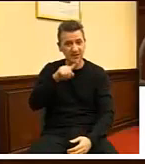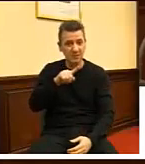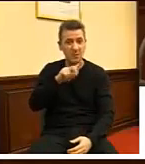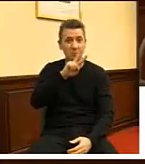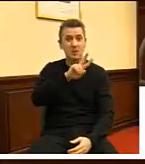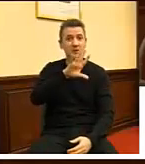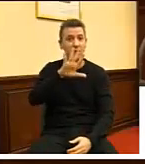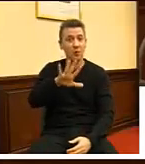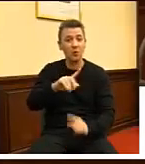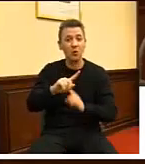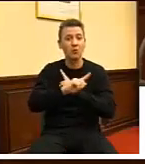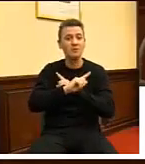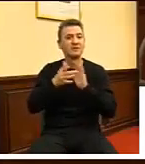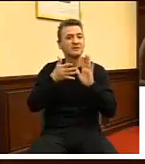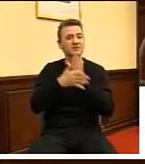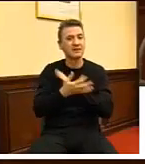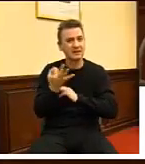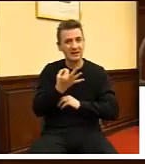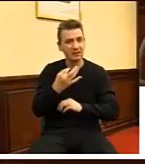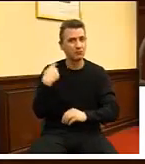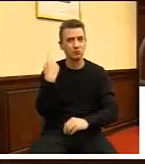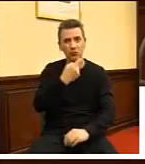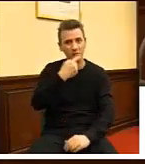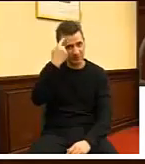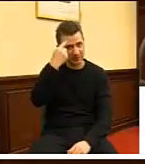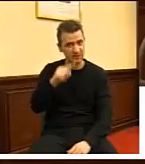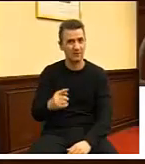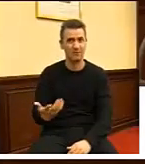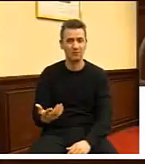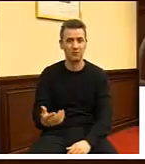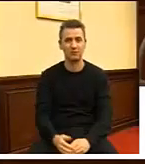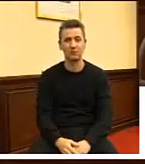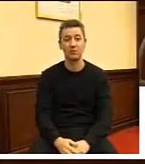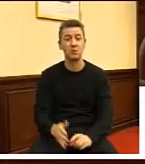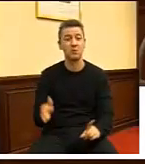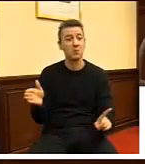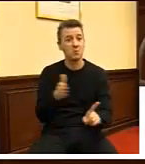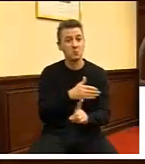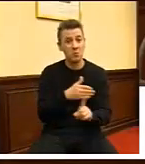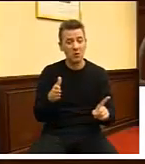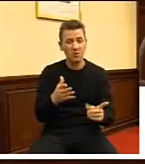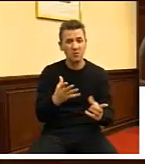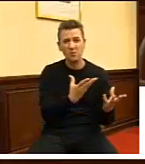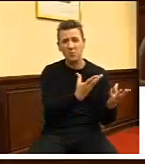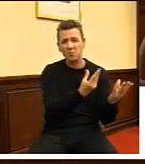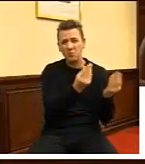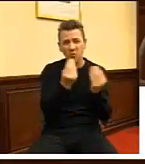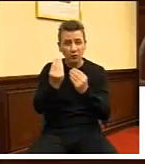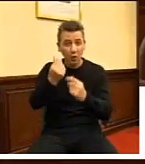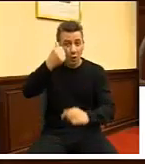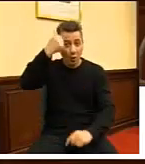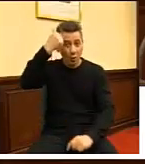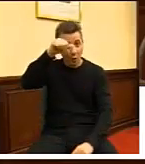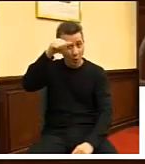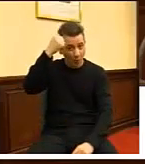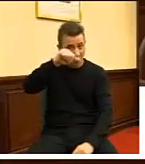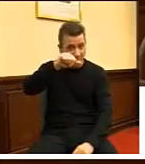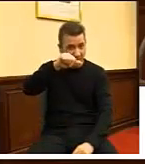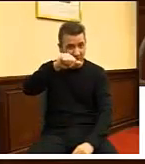de noviembre, porque todas sabemos la violencia que muchos hombres